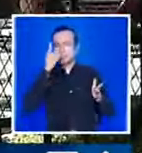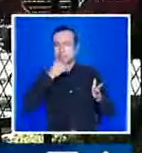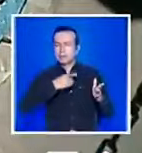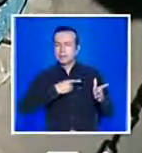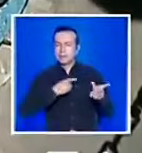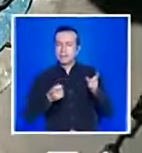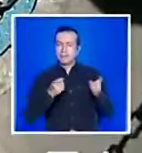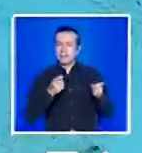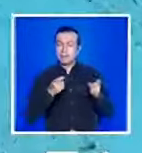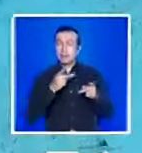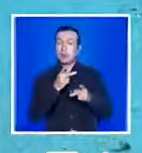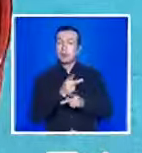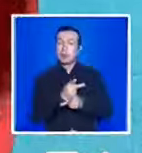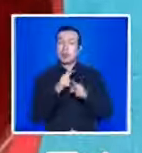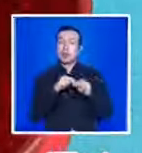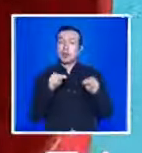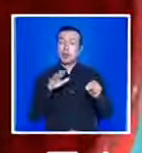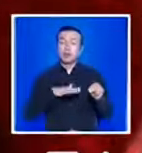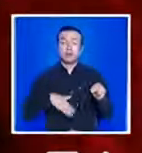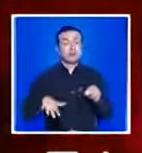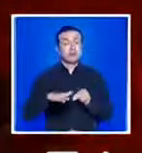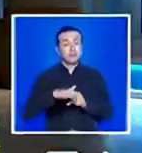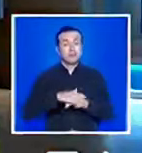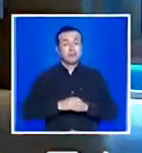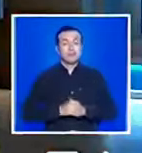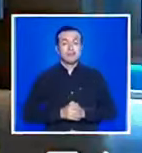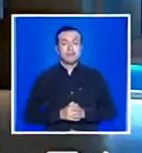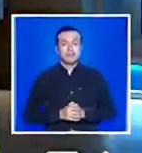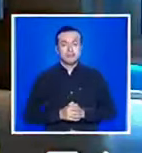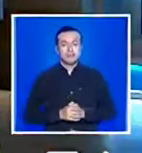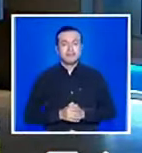que eviten la contaminación en el ambiente.